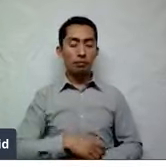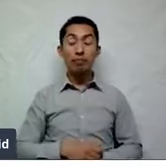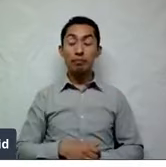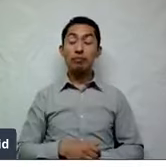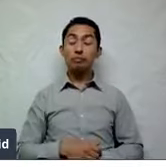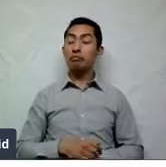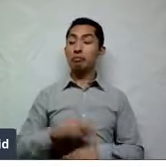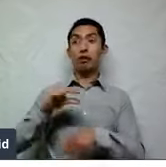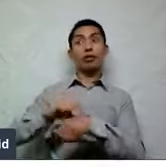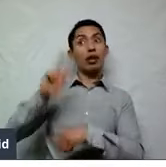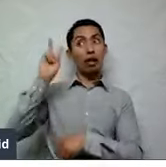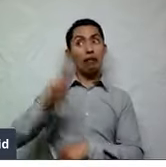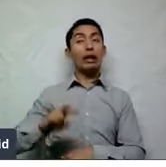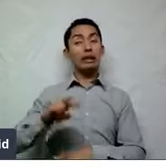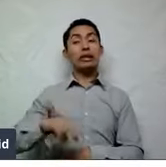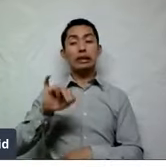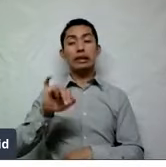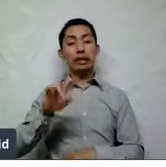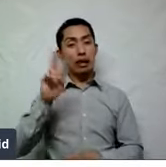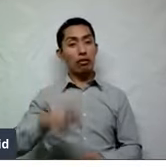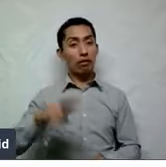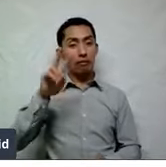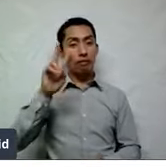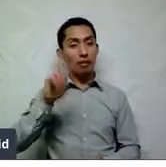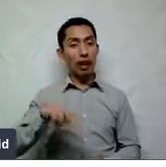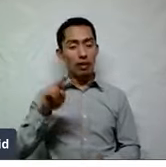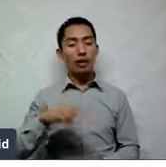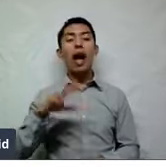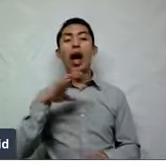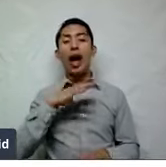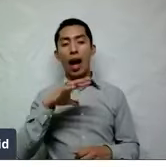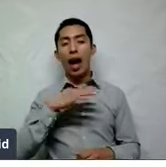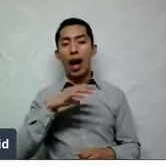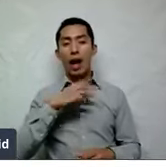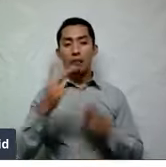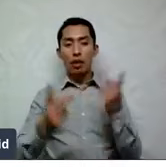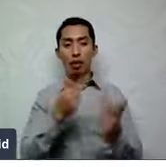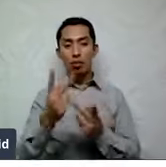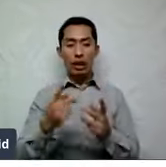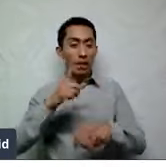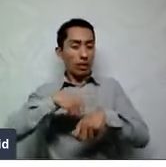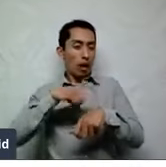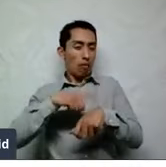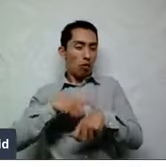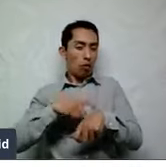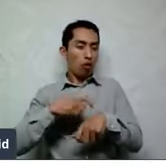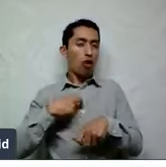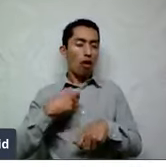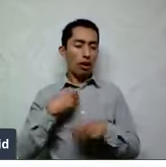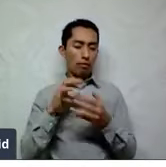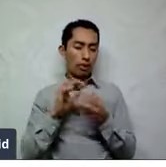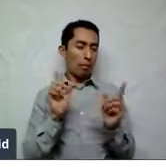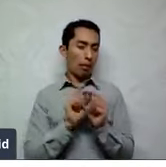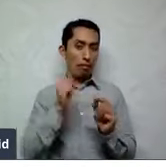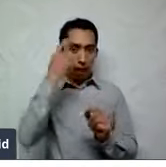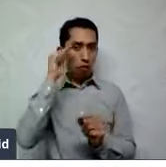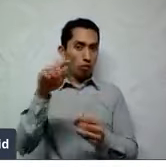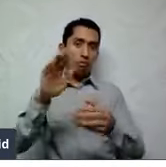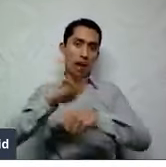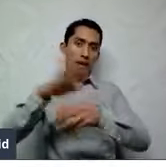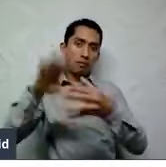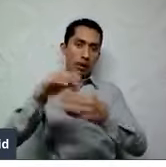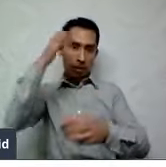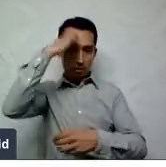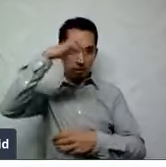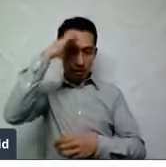Ay, doctor, sí, justo, fíjese, parte de las preguntas, y yo no voy a perder mucho tiempo para no robárselo a usted.